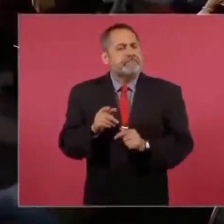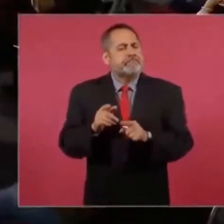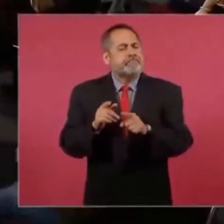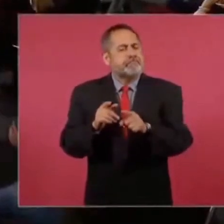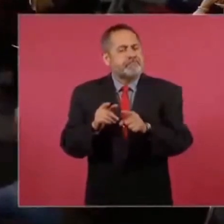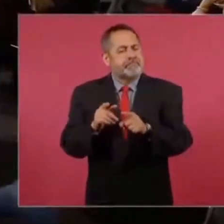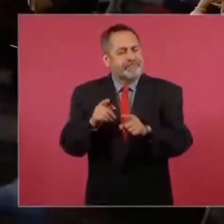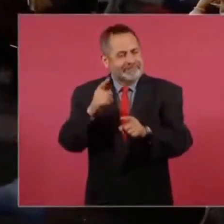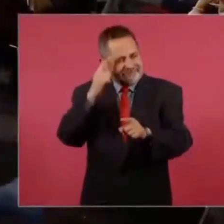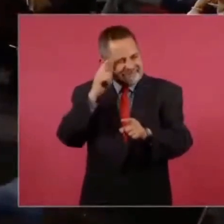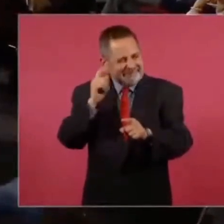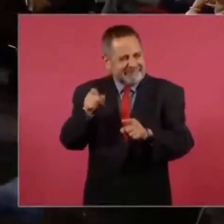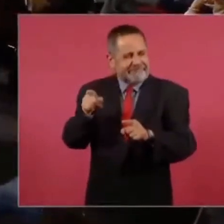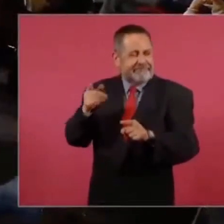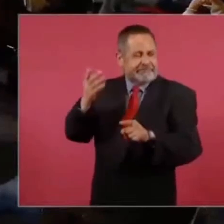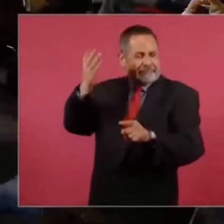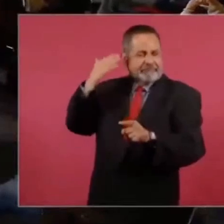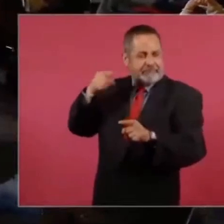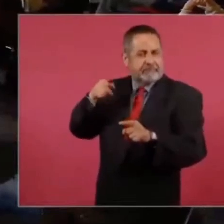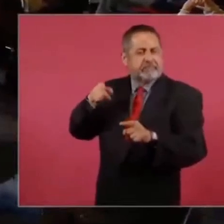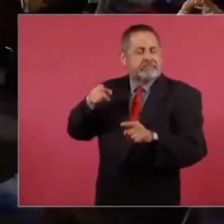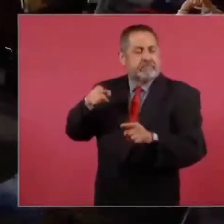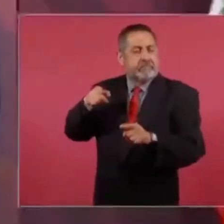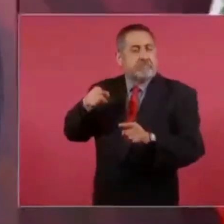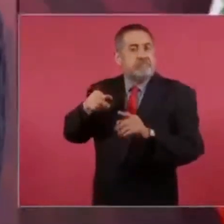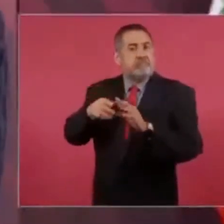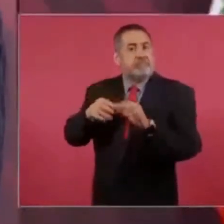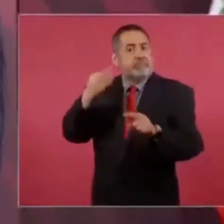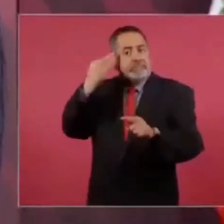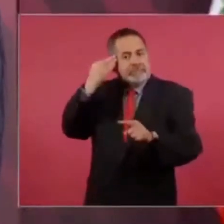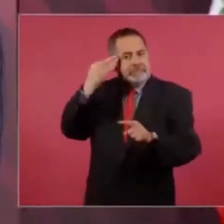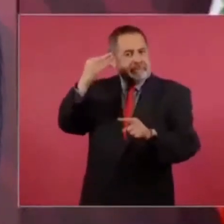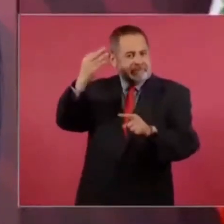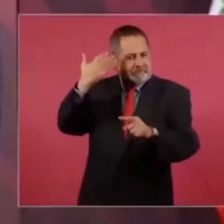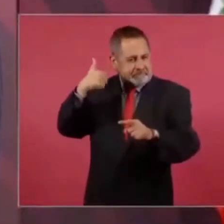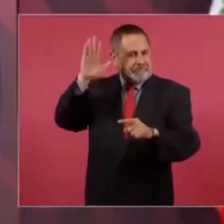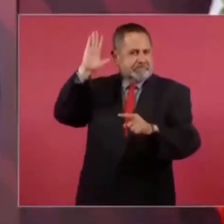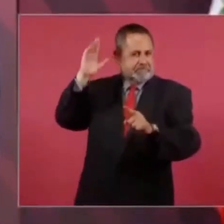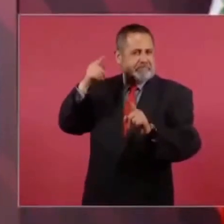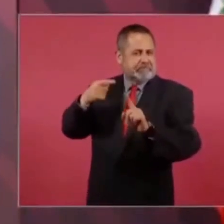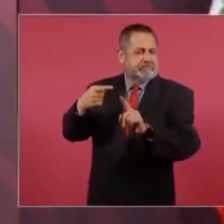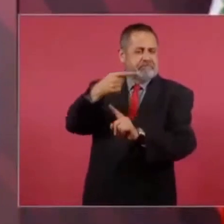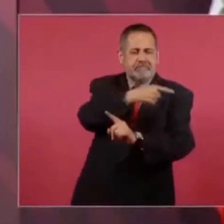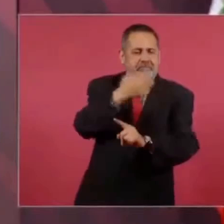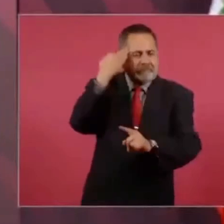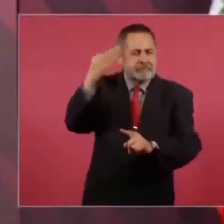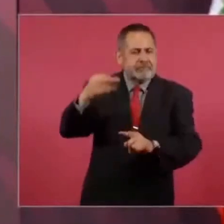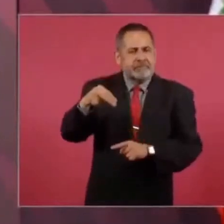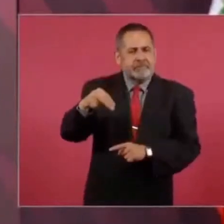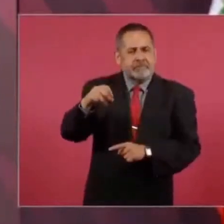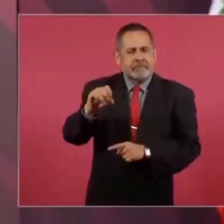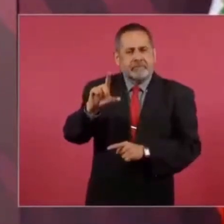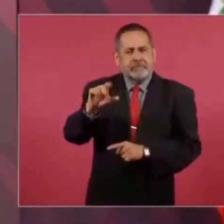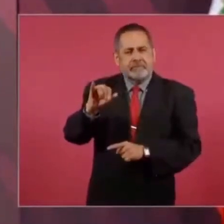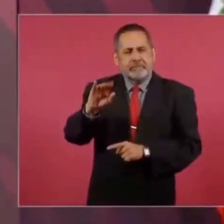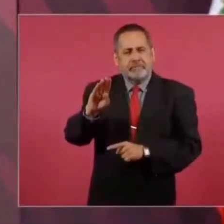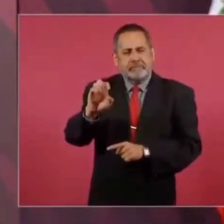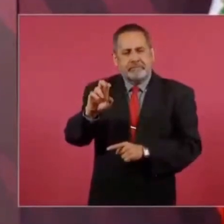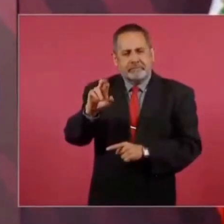se llegó a sostener en la época neoliberal o